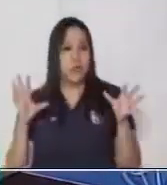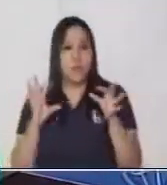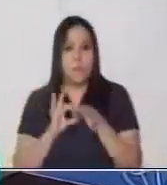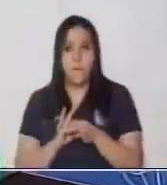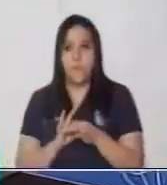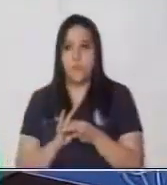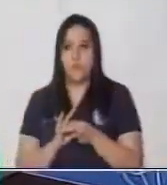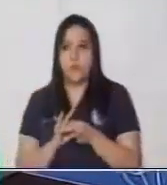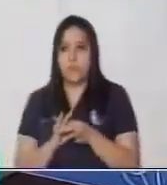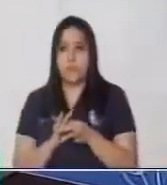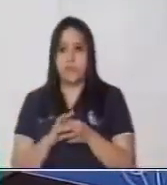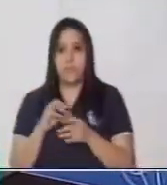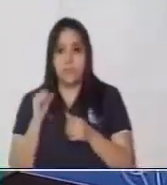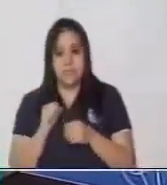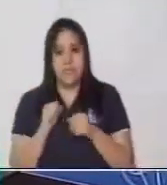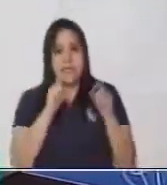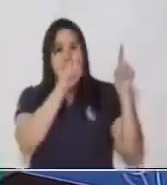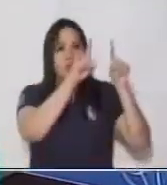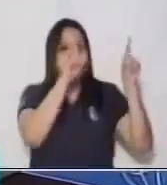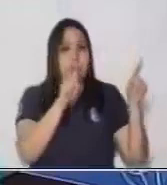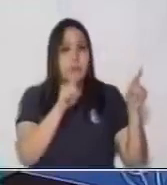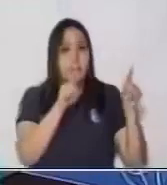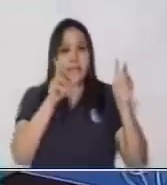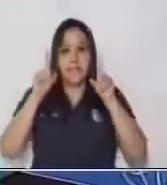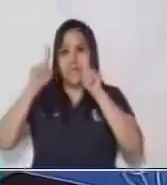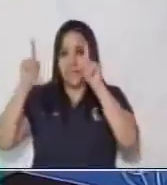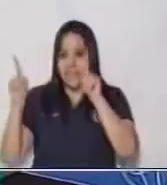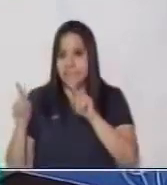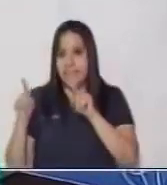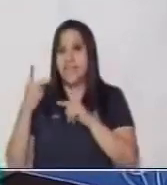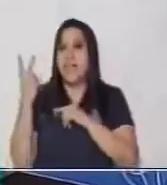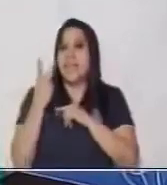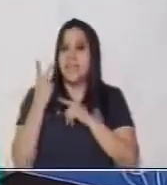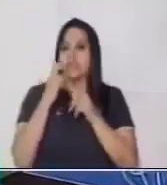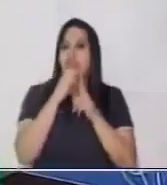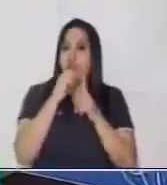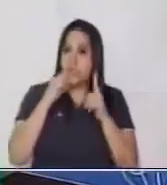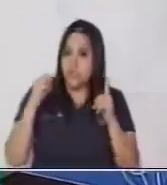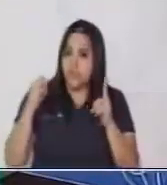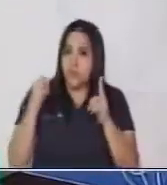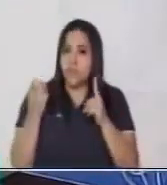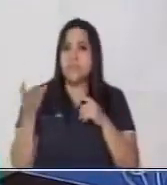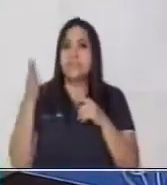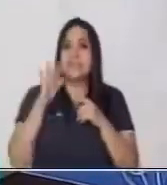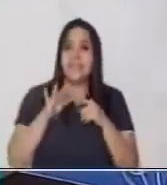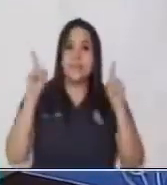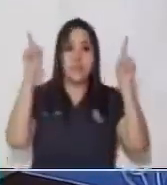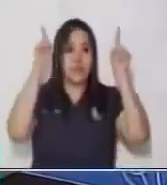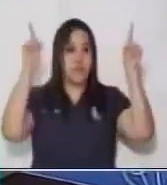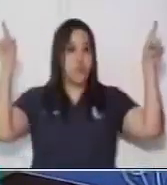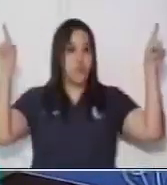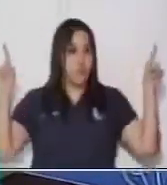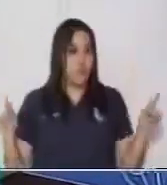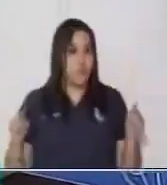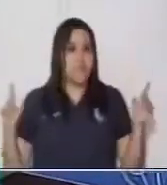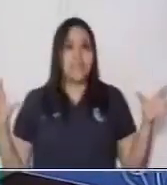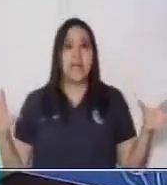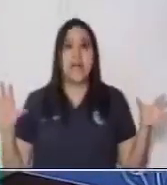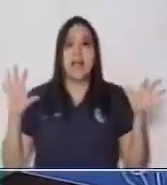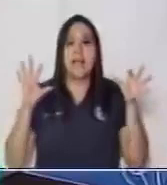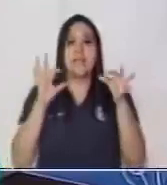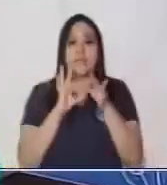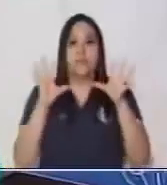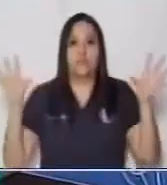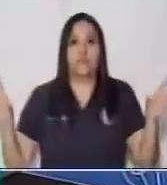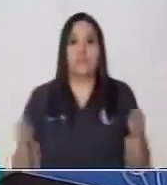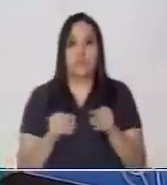entre paréntesis las proposiciones y luego en un corchete nuestra